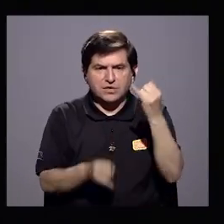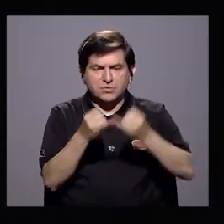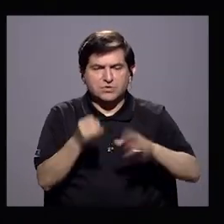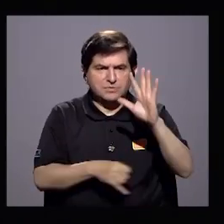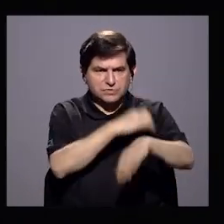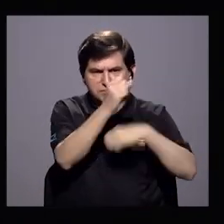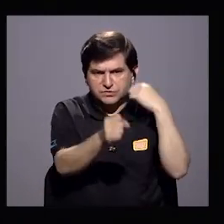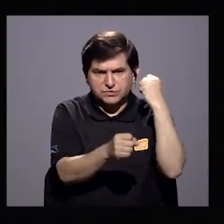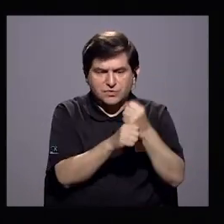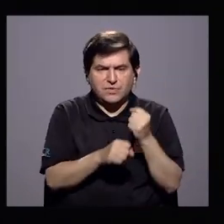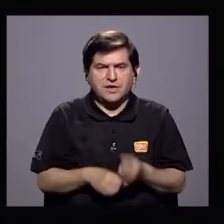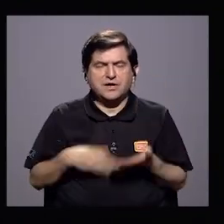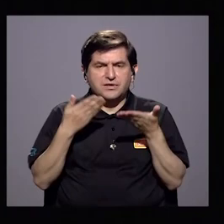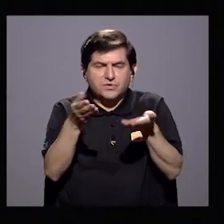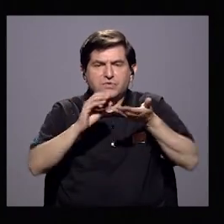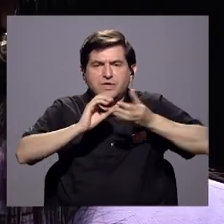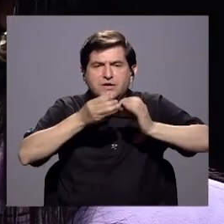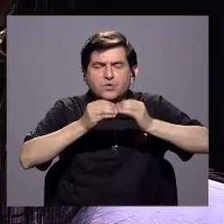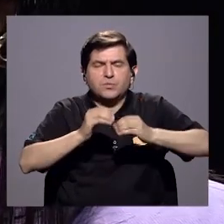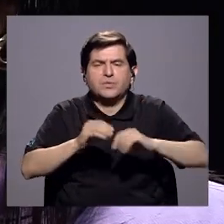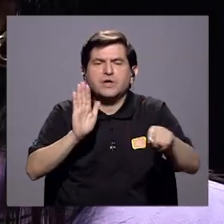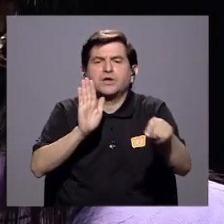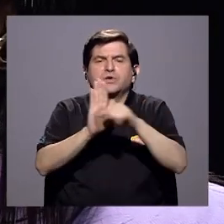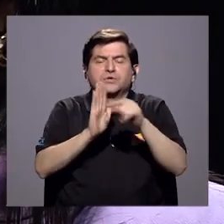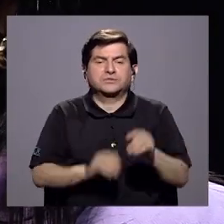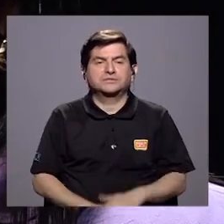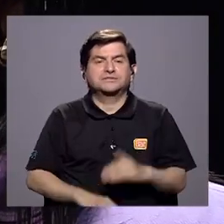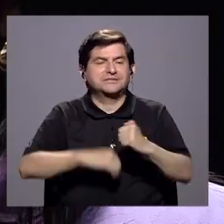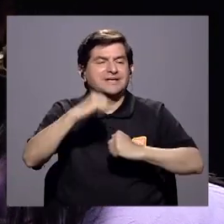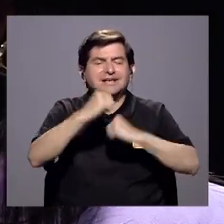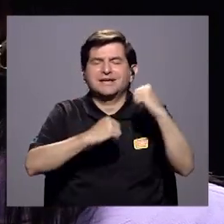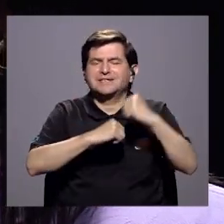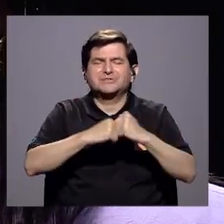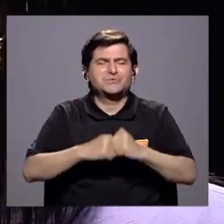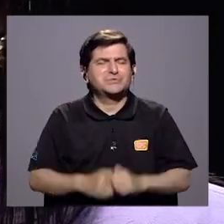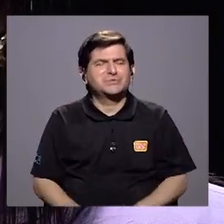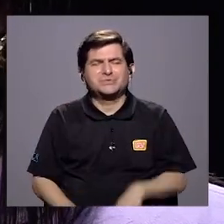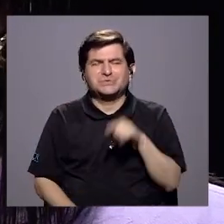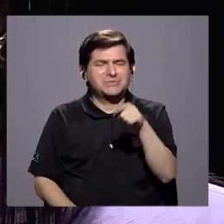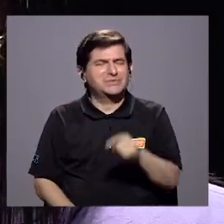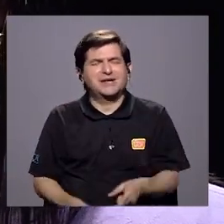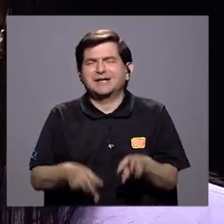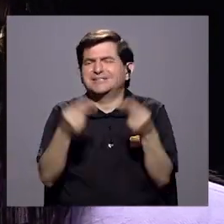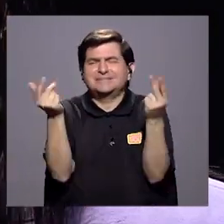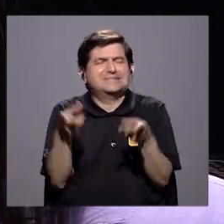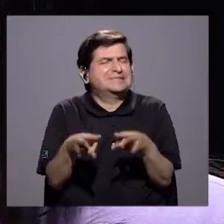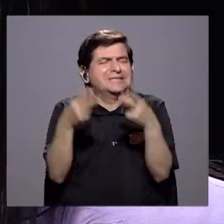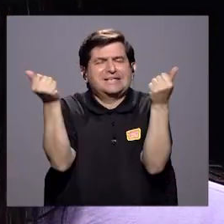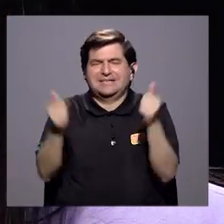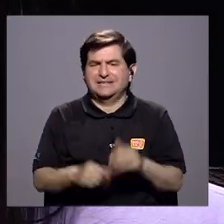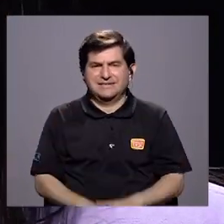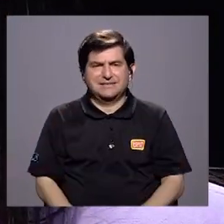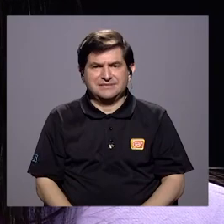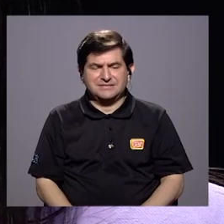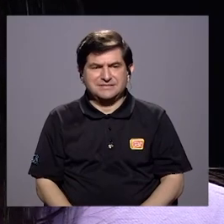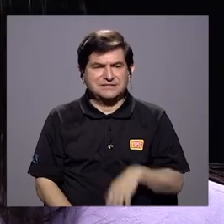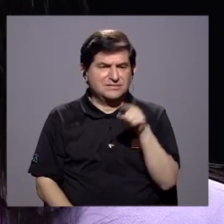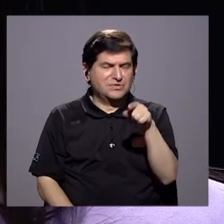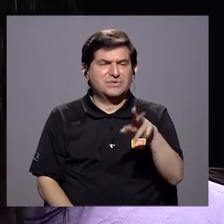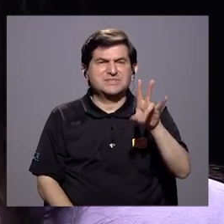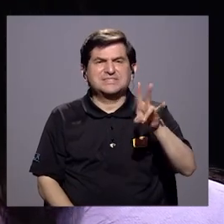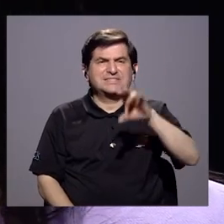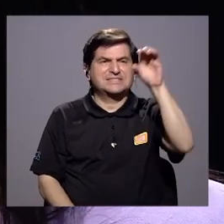nos entregue una cifra negativa? Una estructura muy pesada en términos de gastos, donde remuneraciones tienen un peso de alrededor